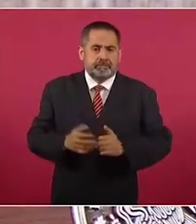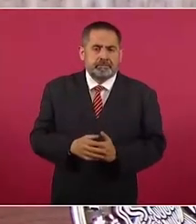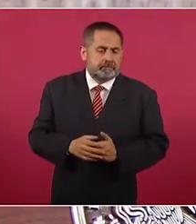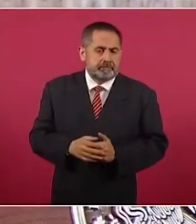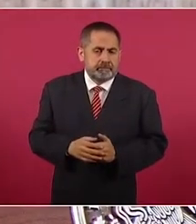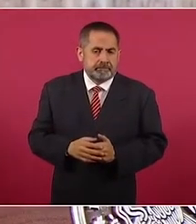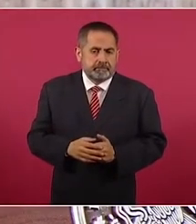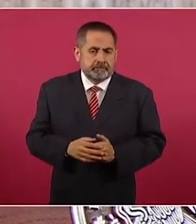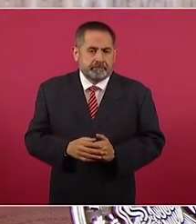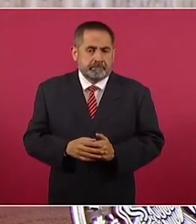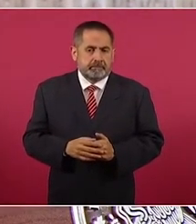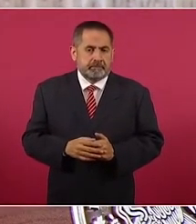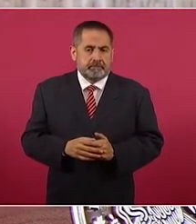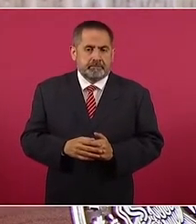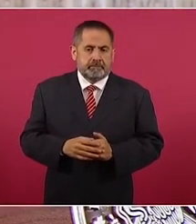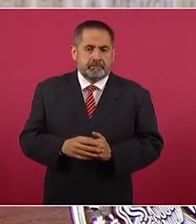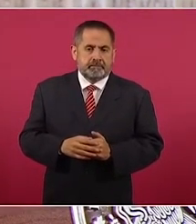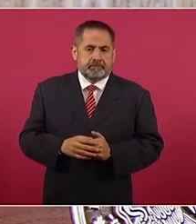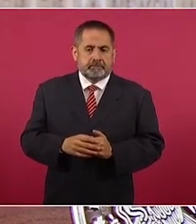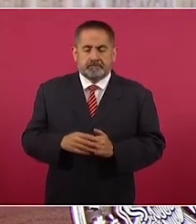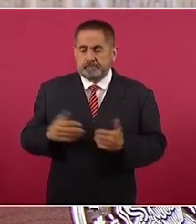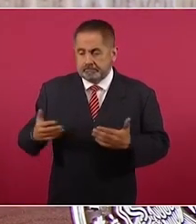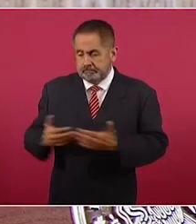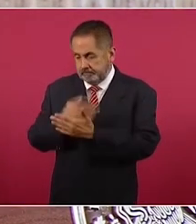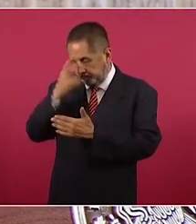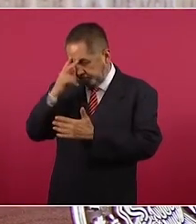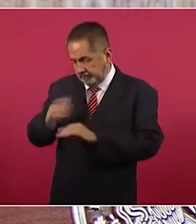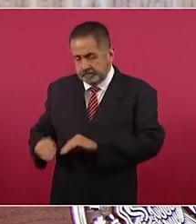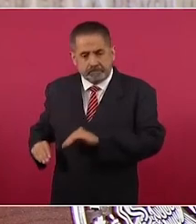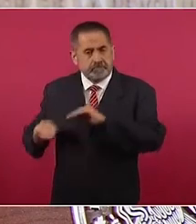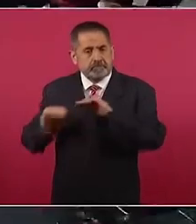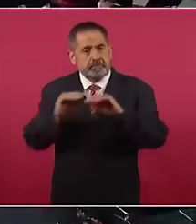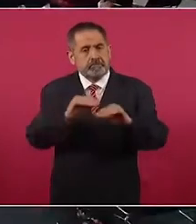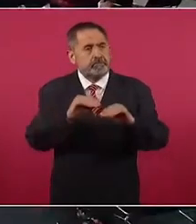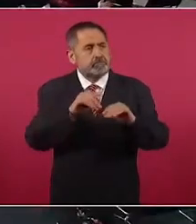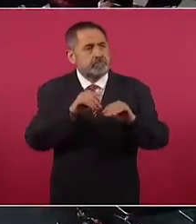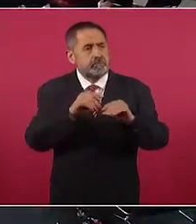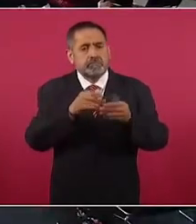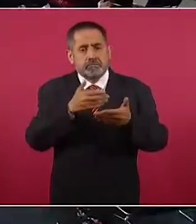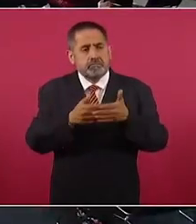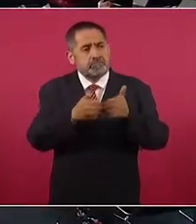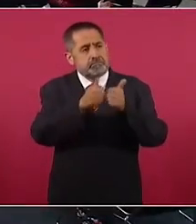o nacidos en México y que ahora trabajan